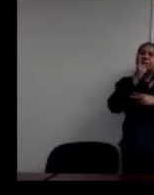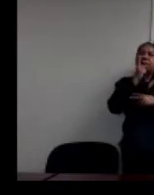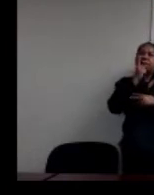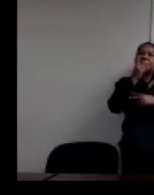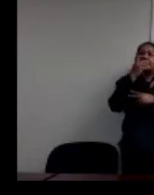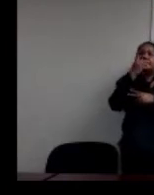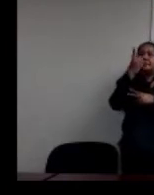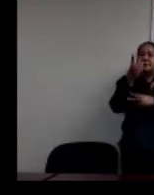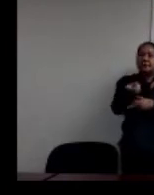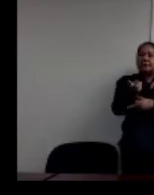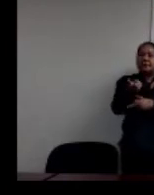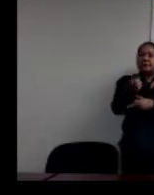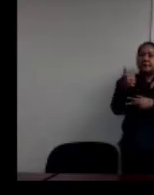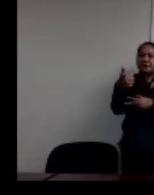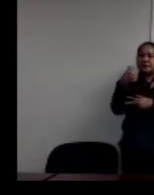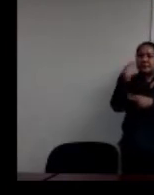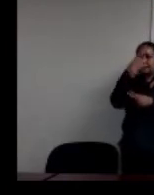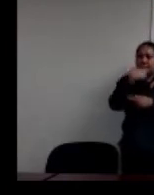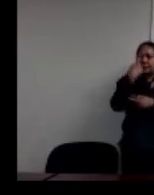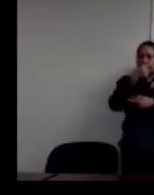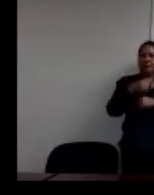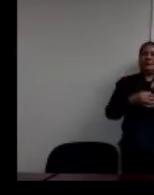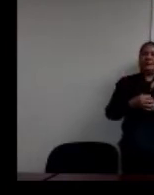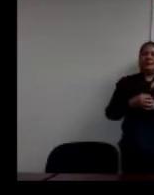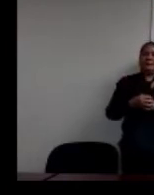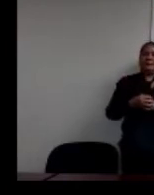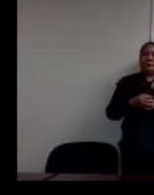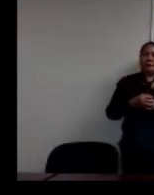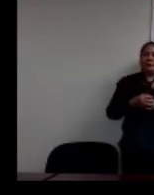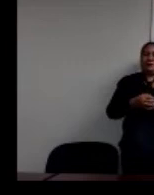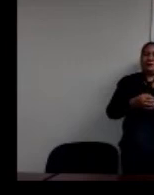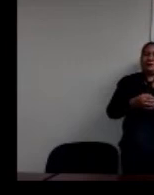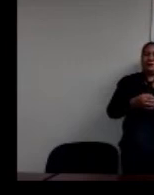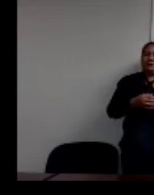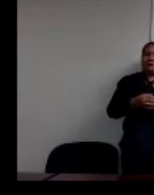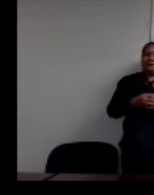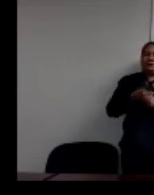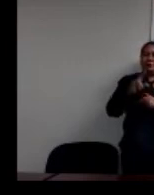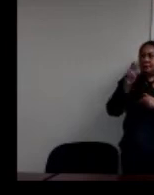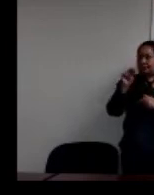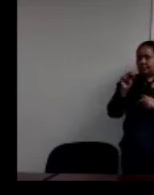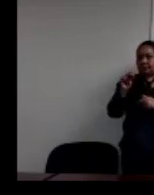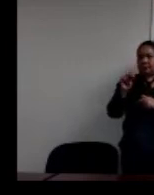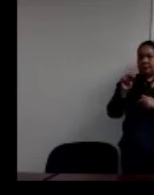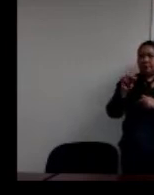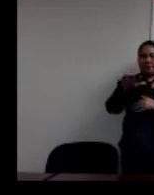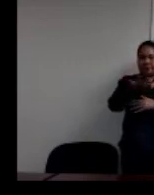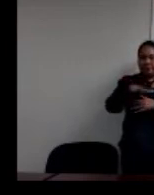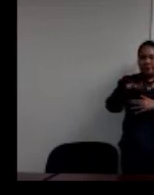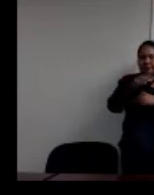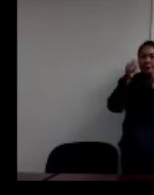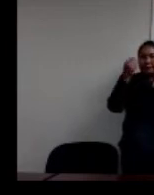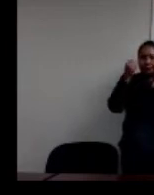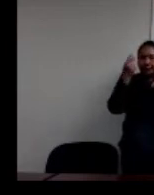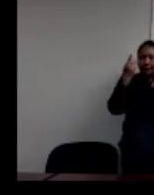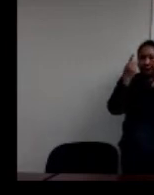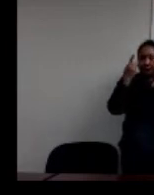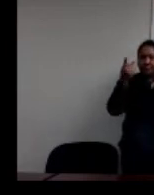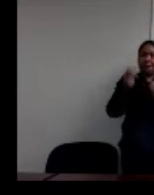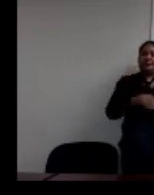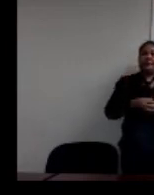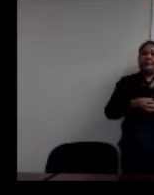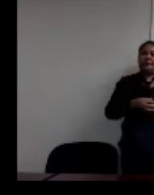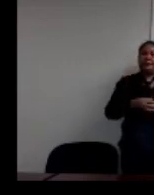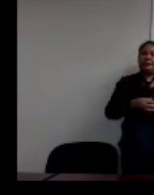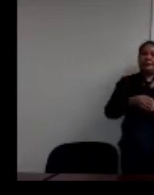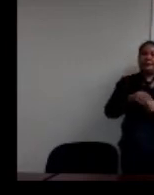nos digan que le dura 6 horas el efecto. ¿Sí? Entonces, no, esto básicamente hay que vigilarlo. No podemos estar